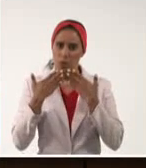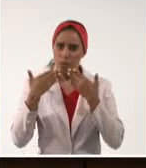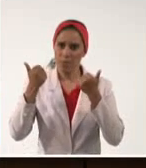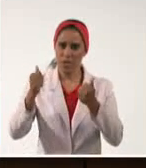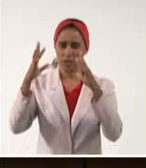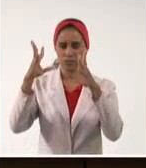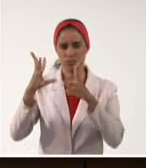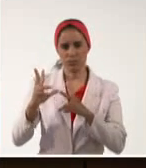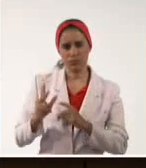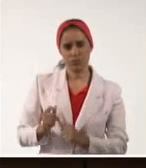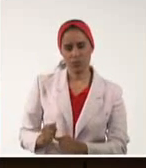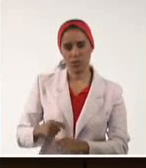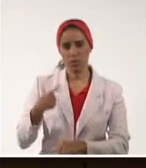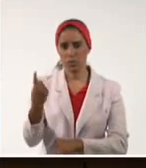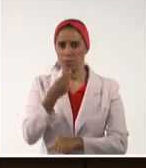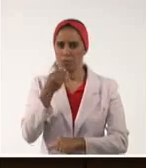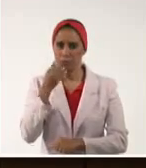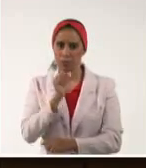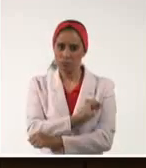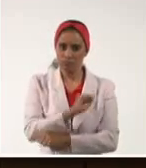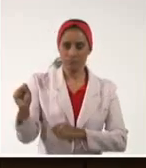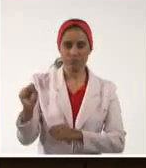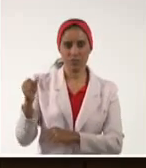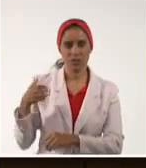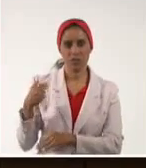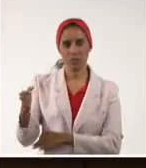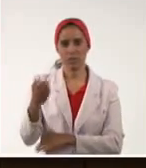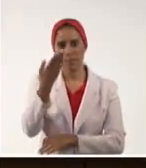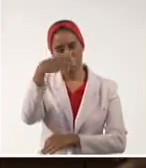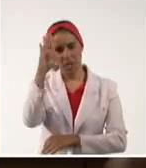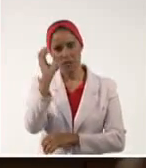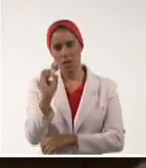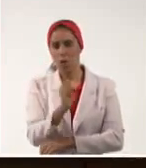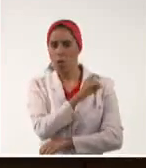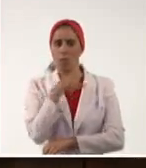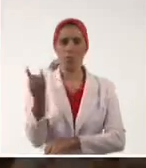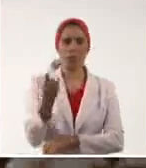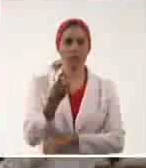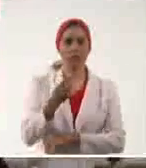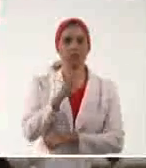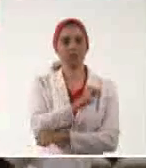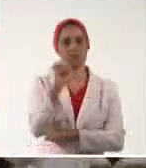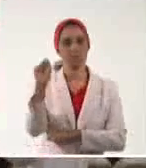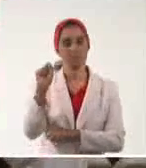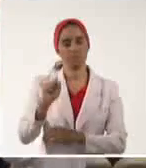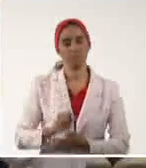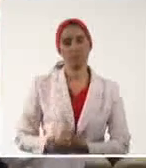profunda de que vamos a vencer. ¡Patria o muerte! ¡Venceremos!